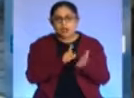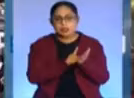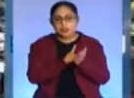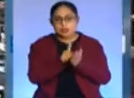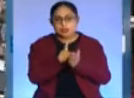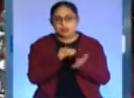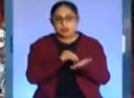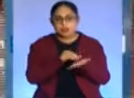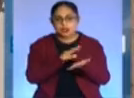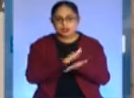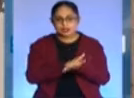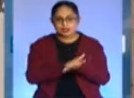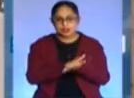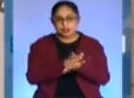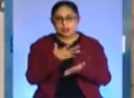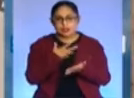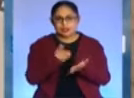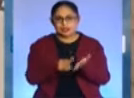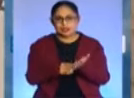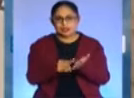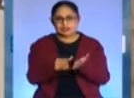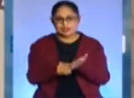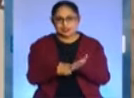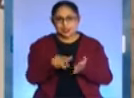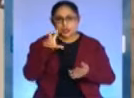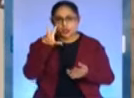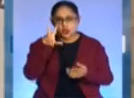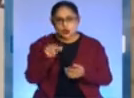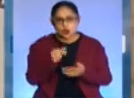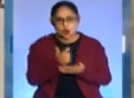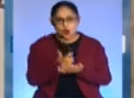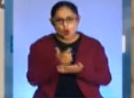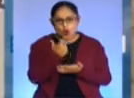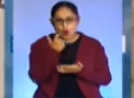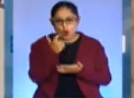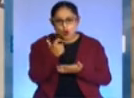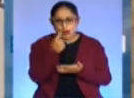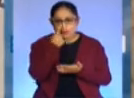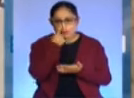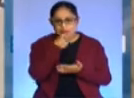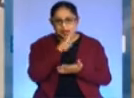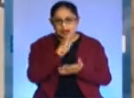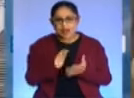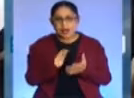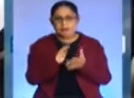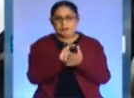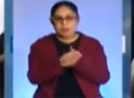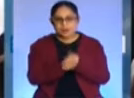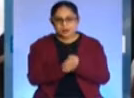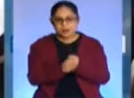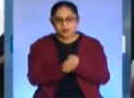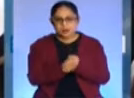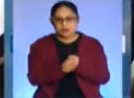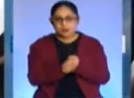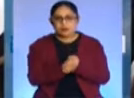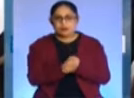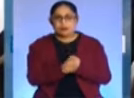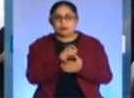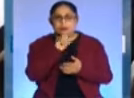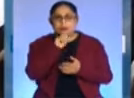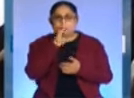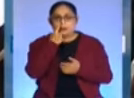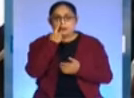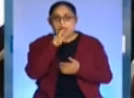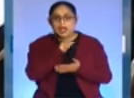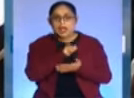derechos de registro civil se contempla el no cobro por solicitud de matrimonio por sociedad de convivencia, levantamiento de